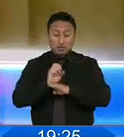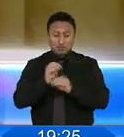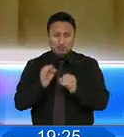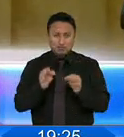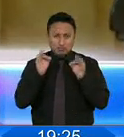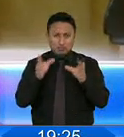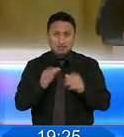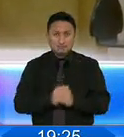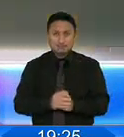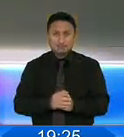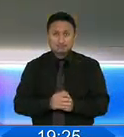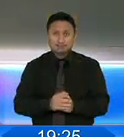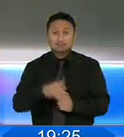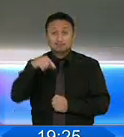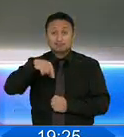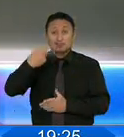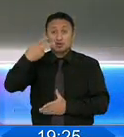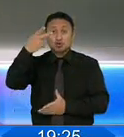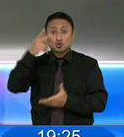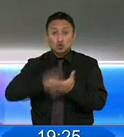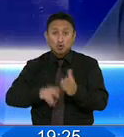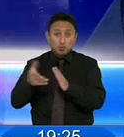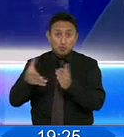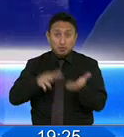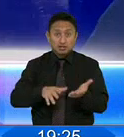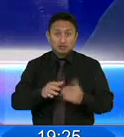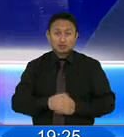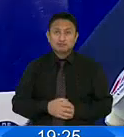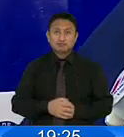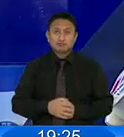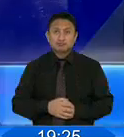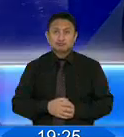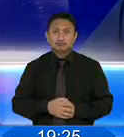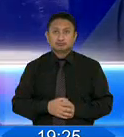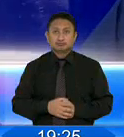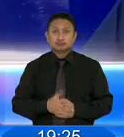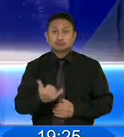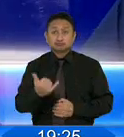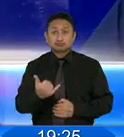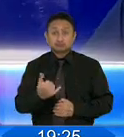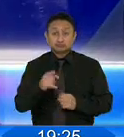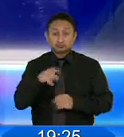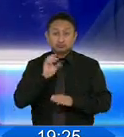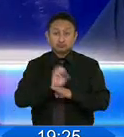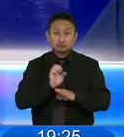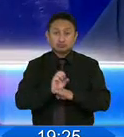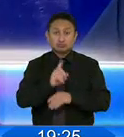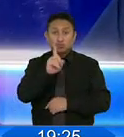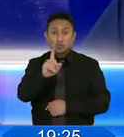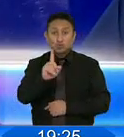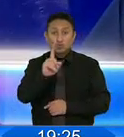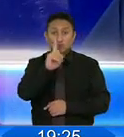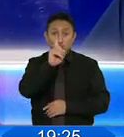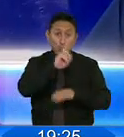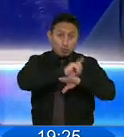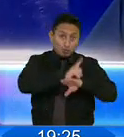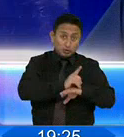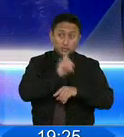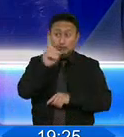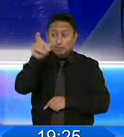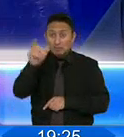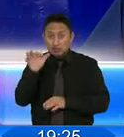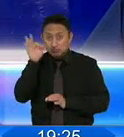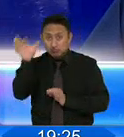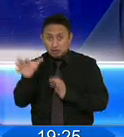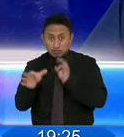se ha duplicado el exceso de mortalidad. Un paciente por minuto se está infectando en el Ecuador. Un paciente muere cada hora en